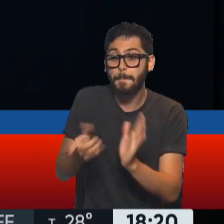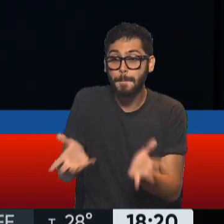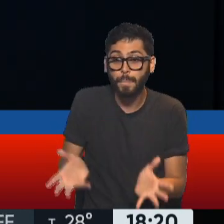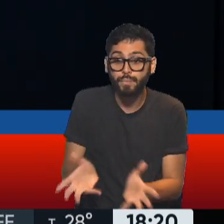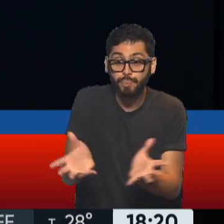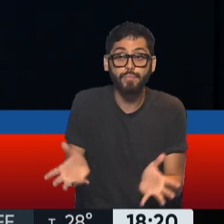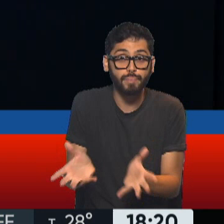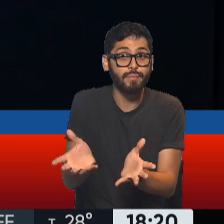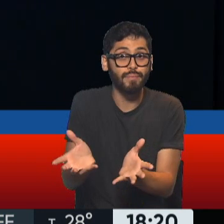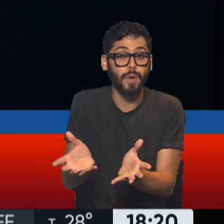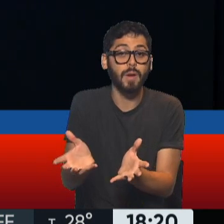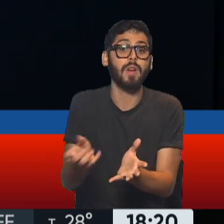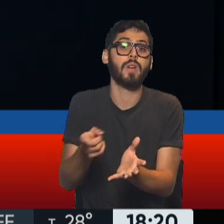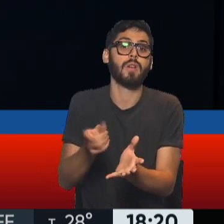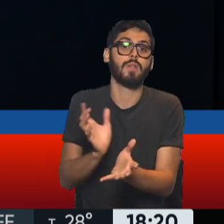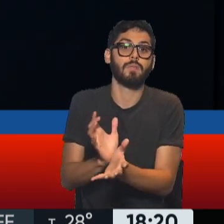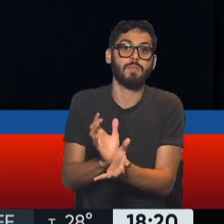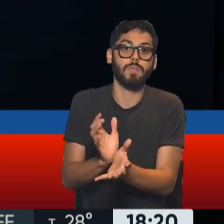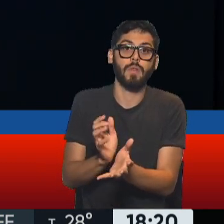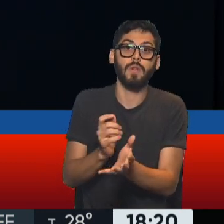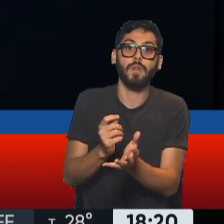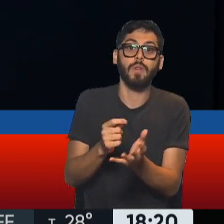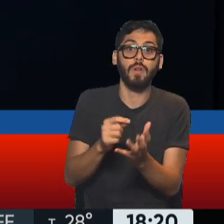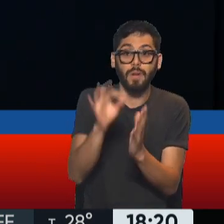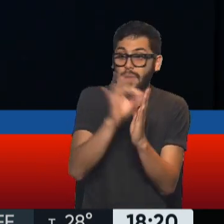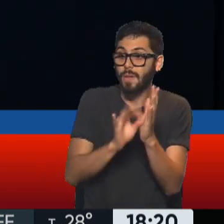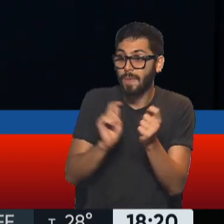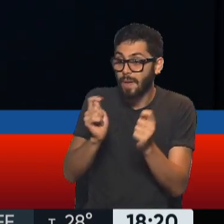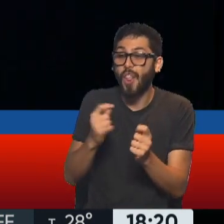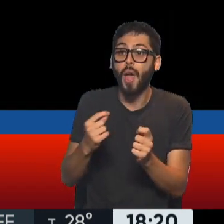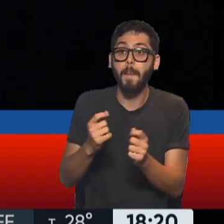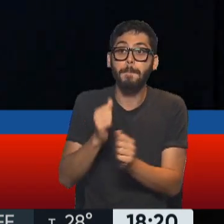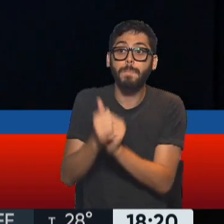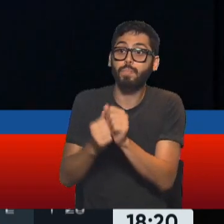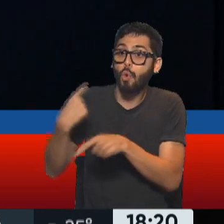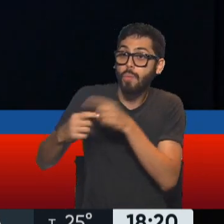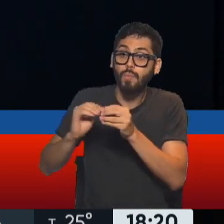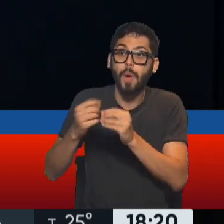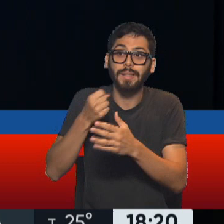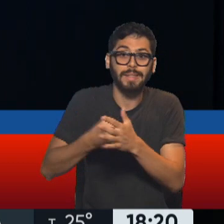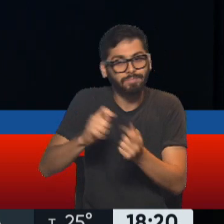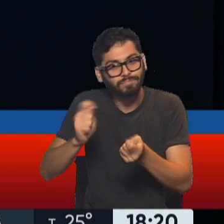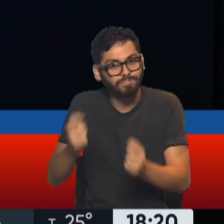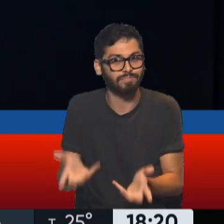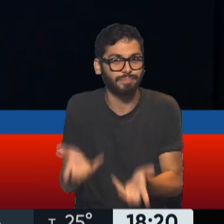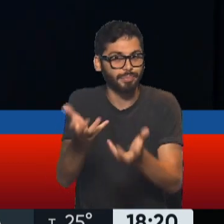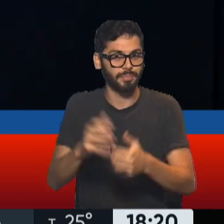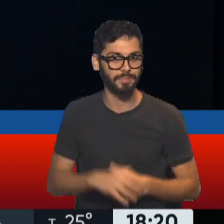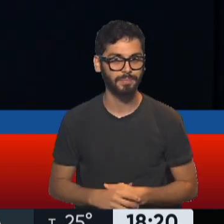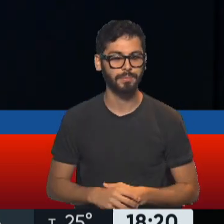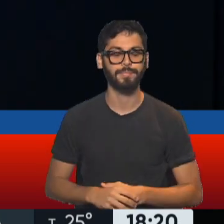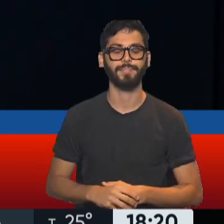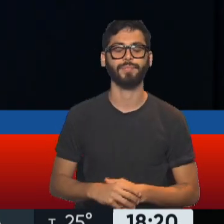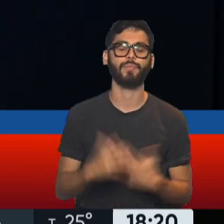los problemas que nuestra estructura productiva ha venido padeciendo. Por supuesto, como en toda